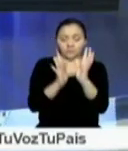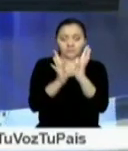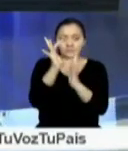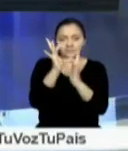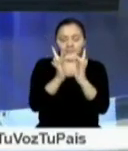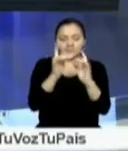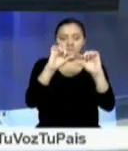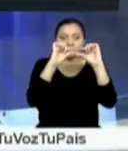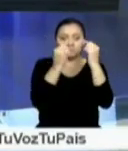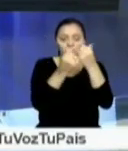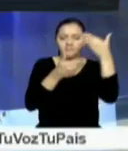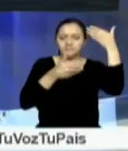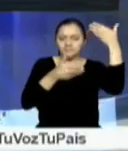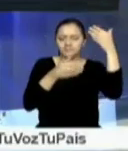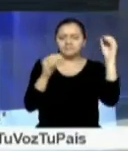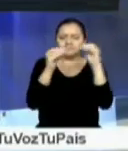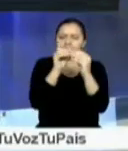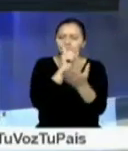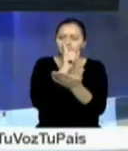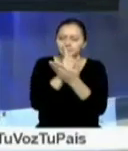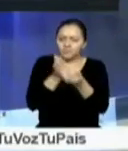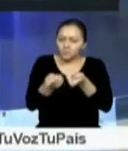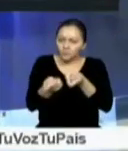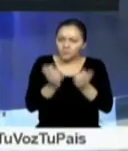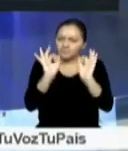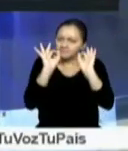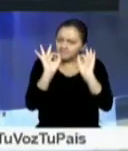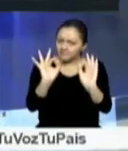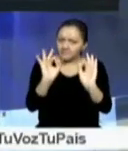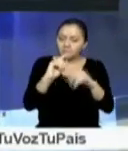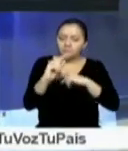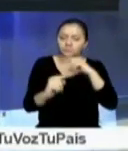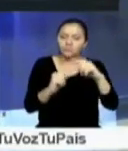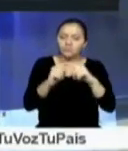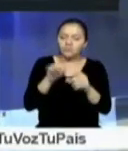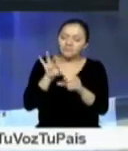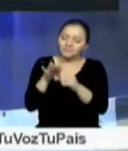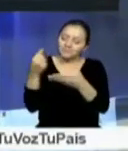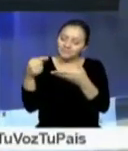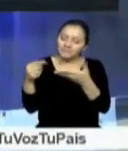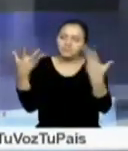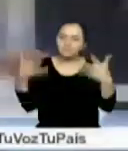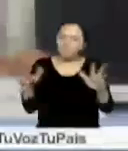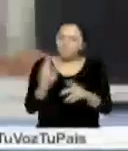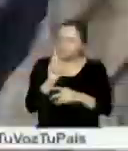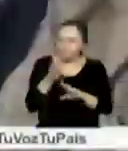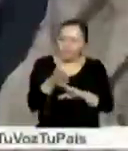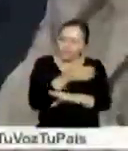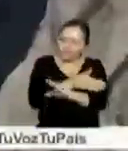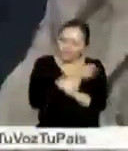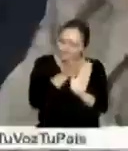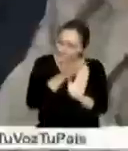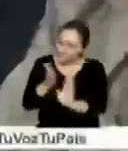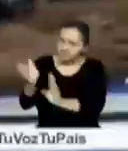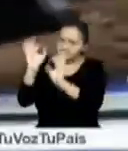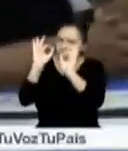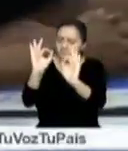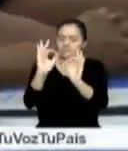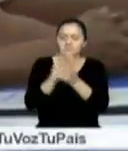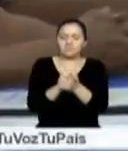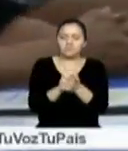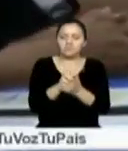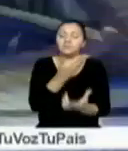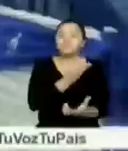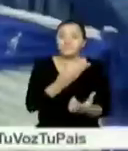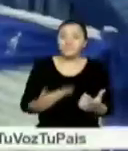y movimientos ejerzan un real control y no solo durante el escrutinio de actas el presidente